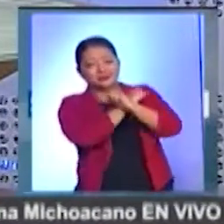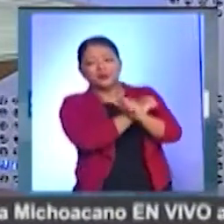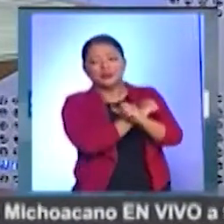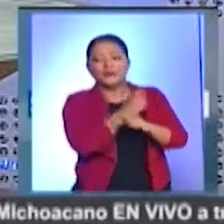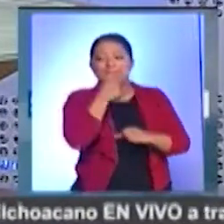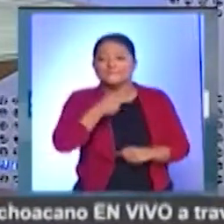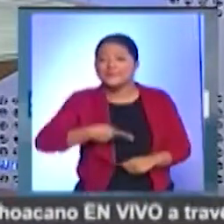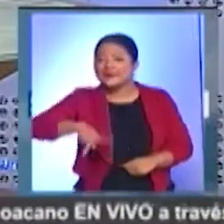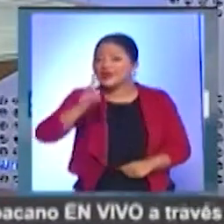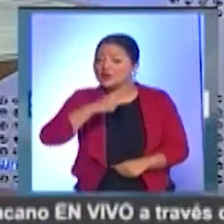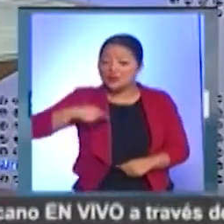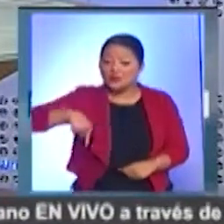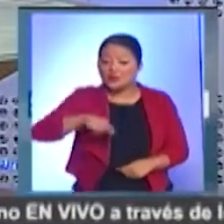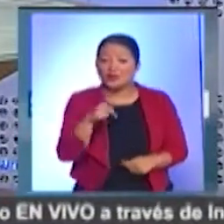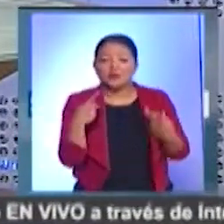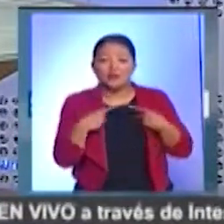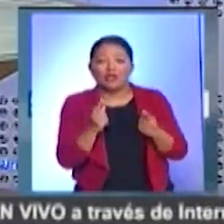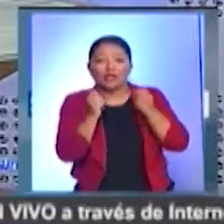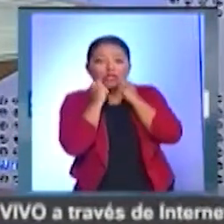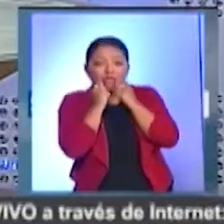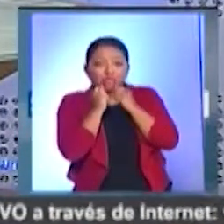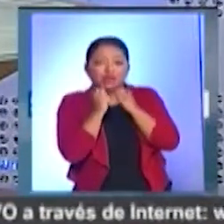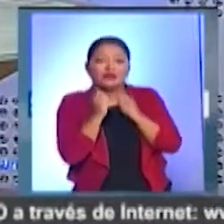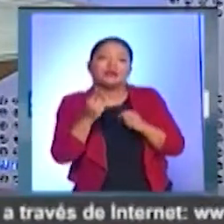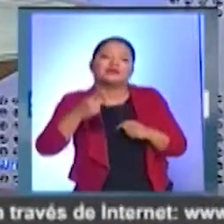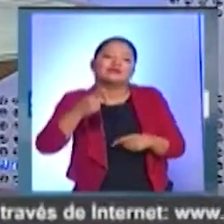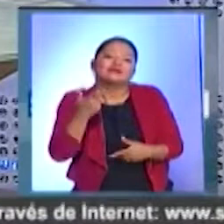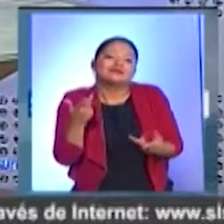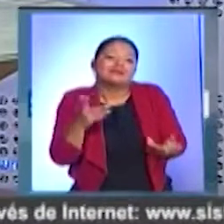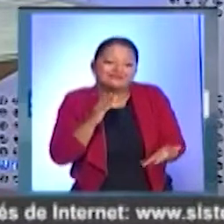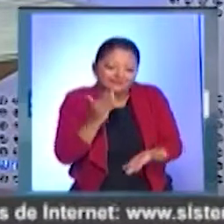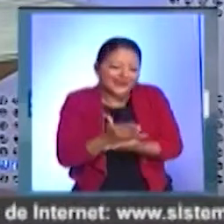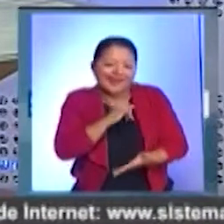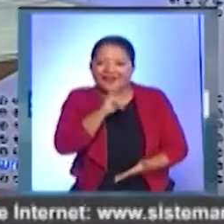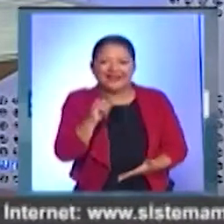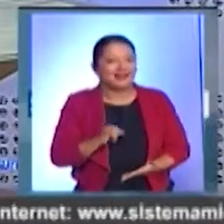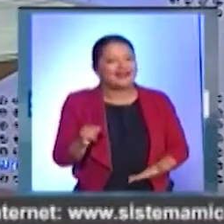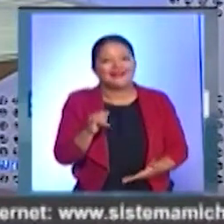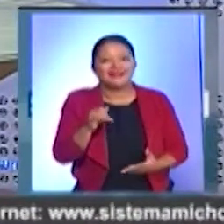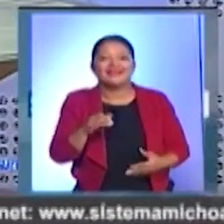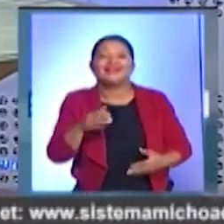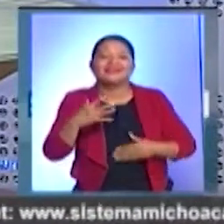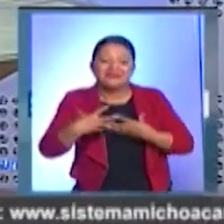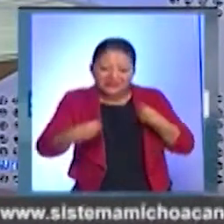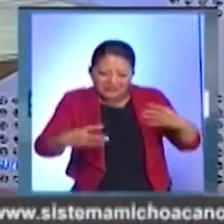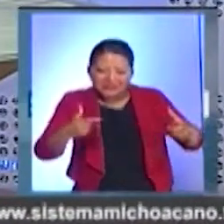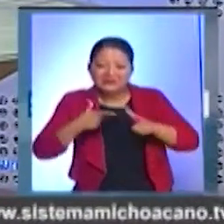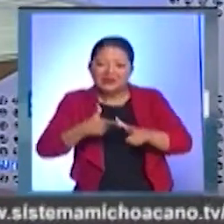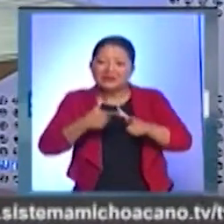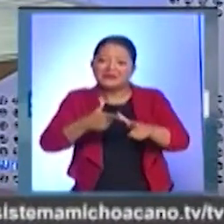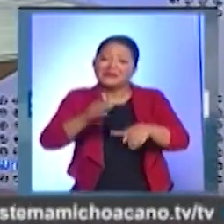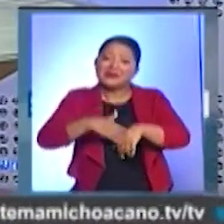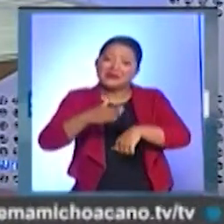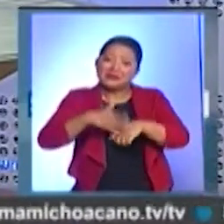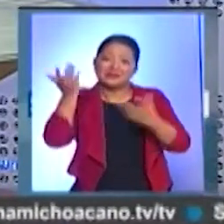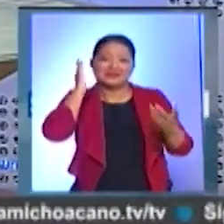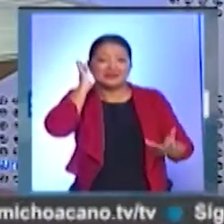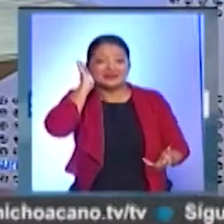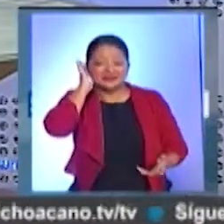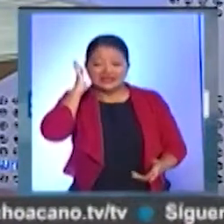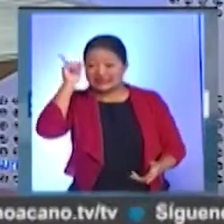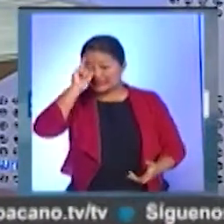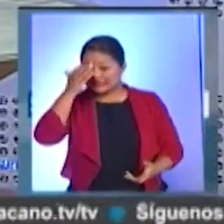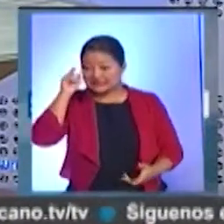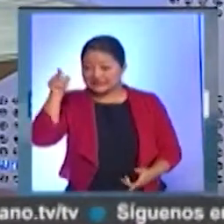cada persona será imposible detener esta contingencia de momento continúa al alza la hospitalización de pacientes en lázaro cárdenas